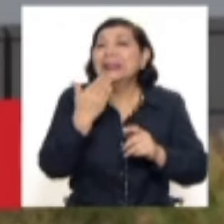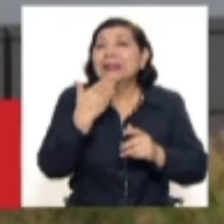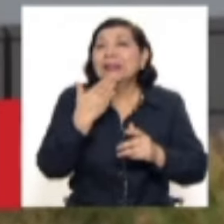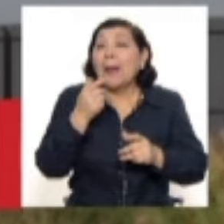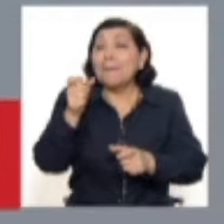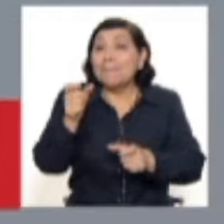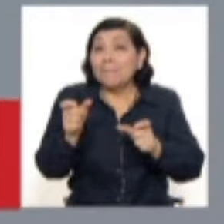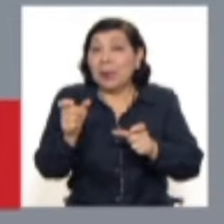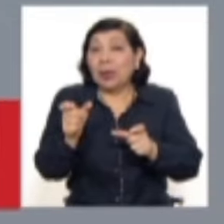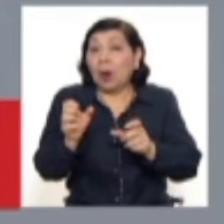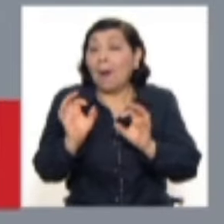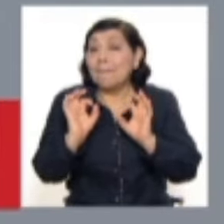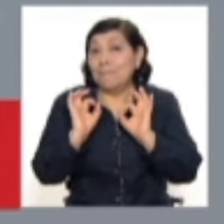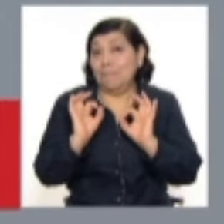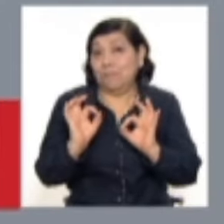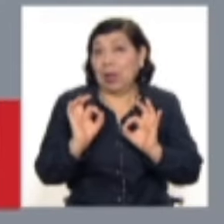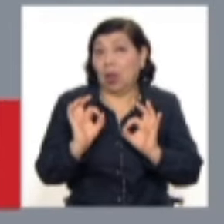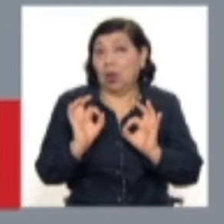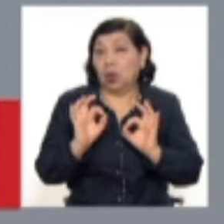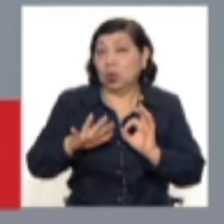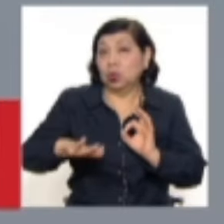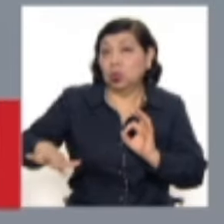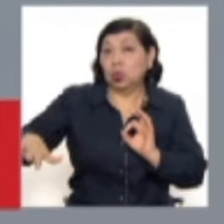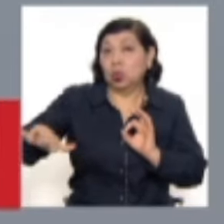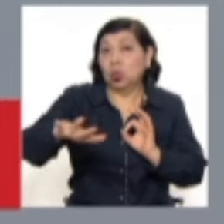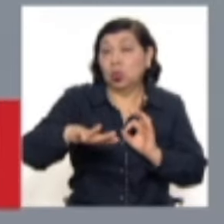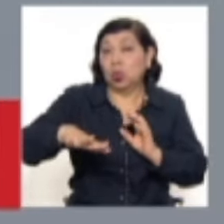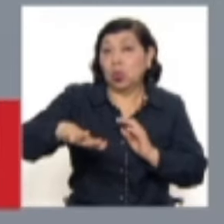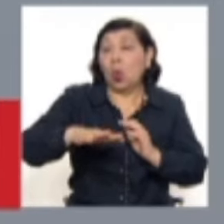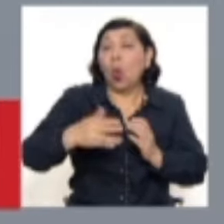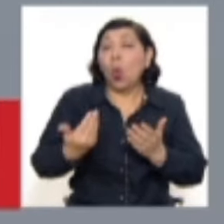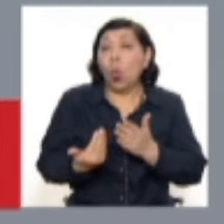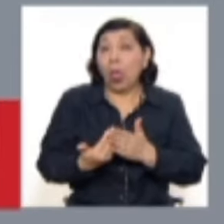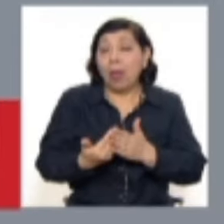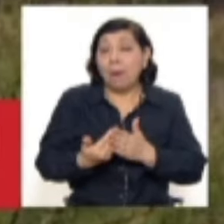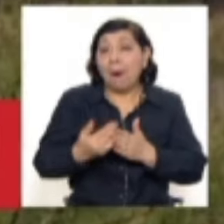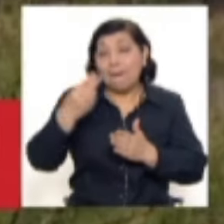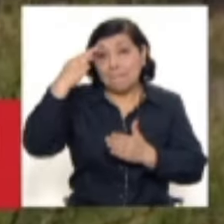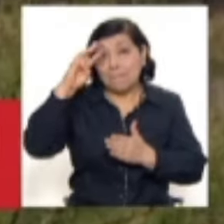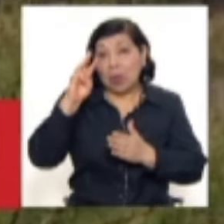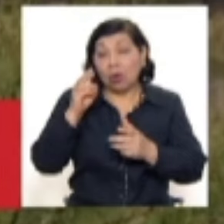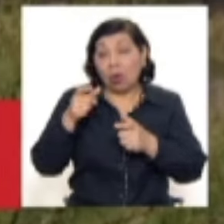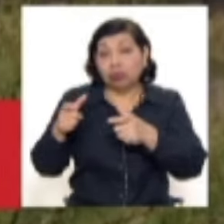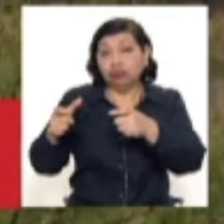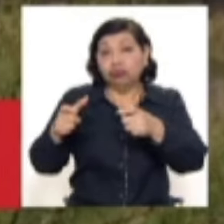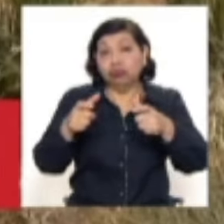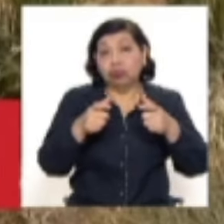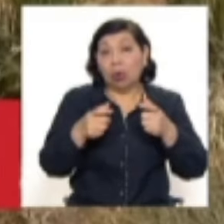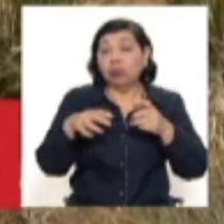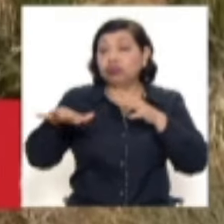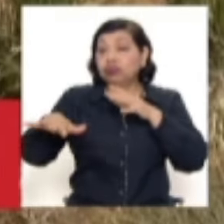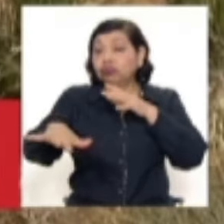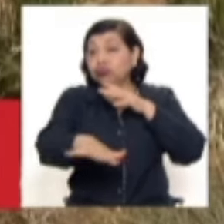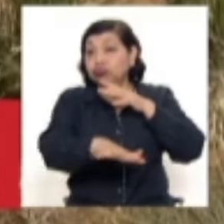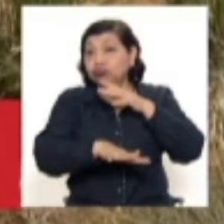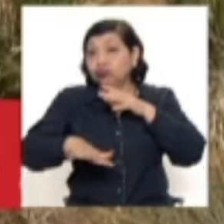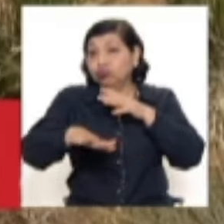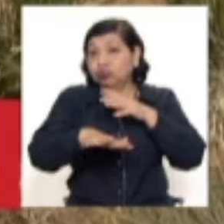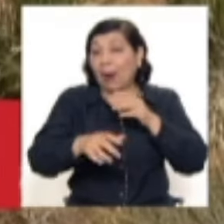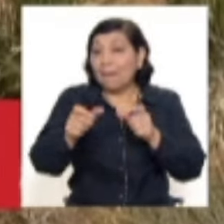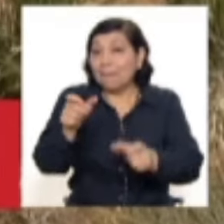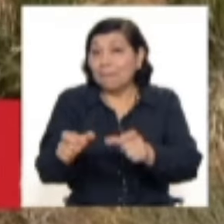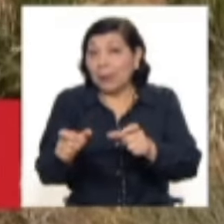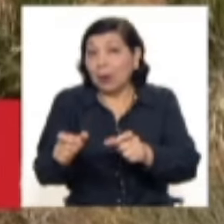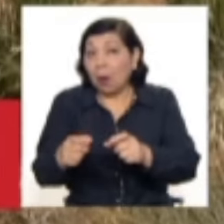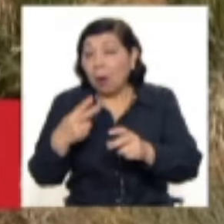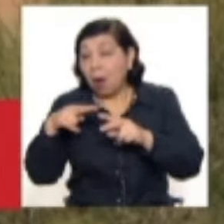a migrantes en peligro entre Ciudad Juárez y Nuevo México, que permite monitorear vastas áreas inaccesibles